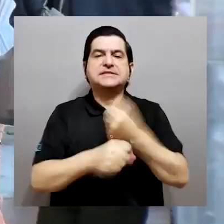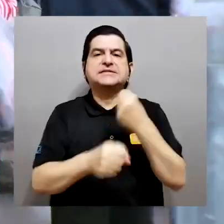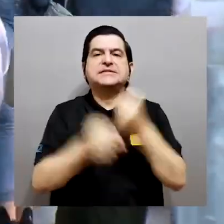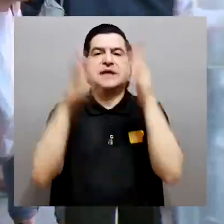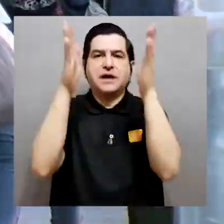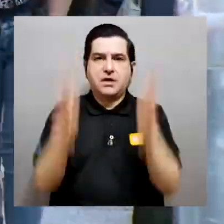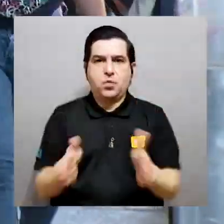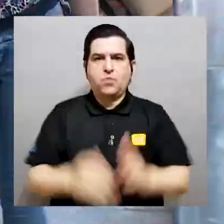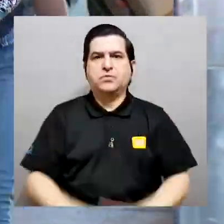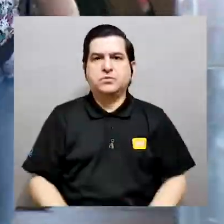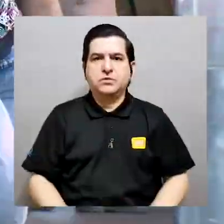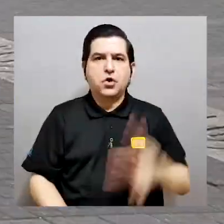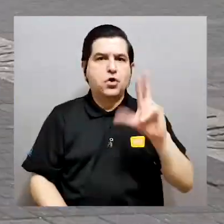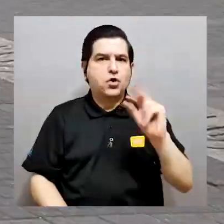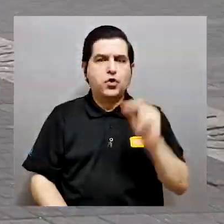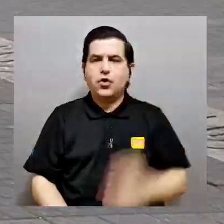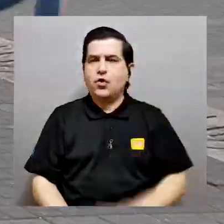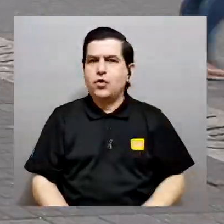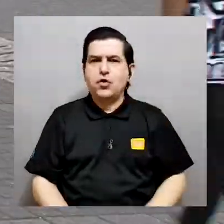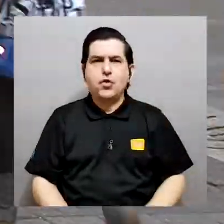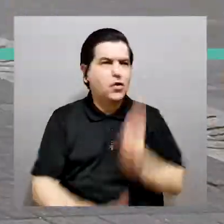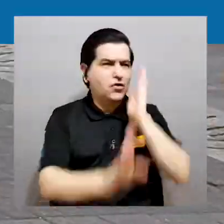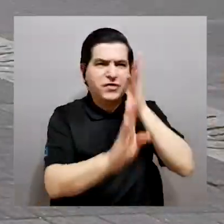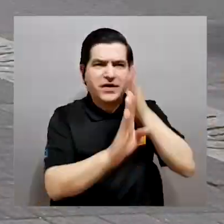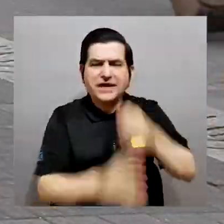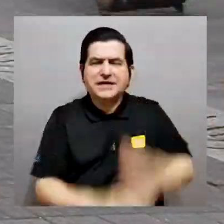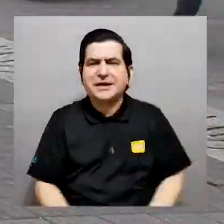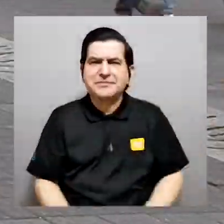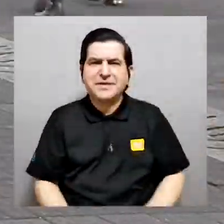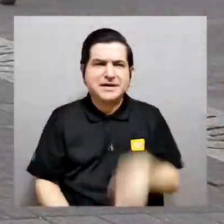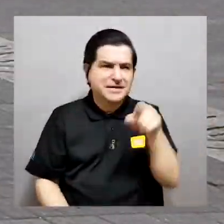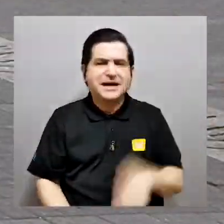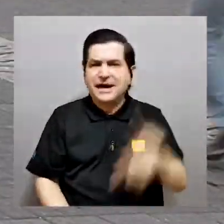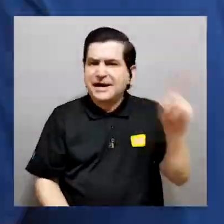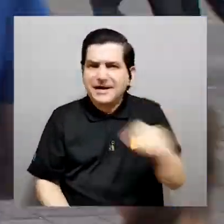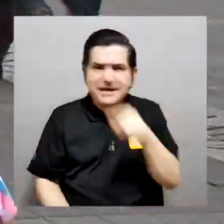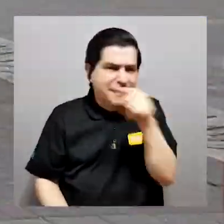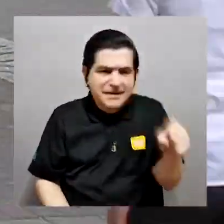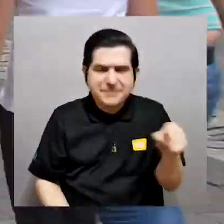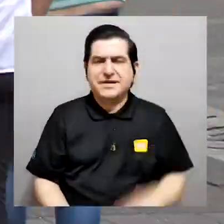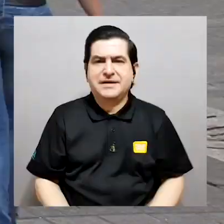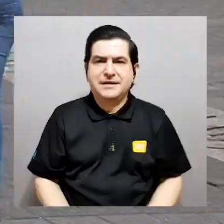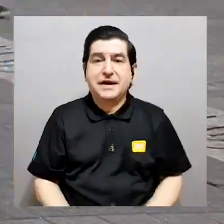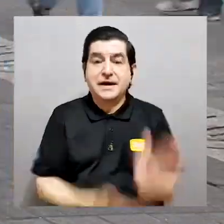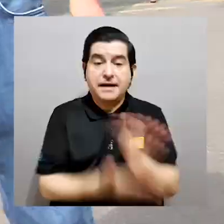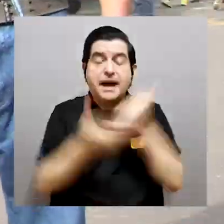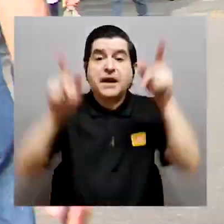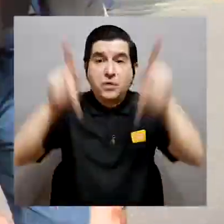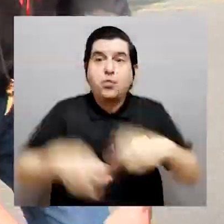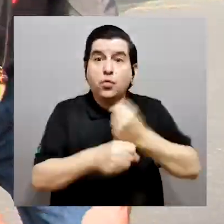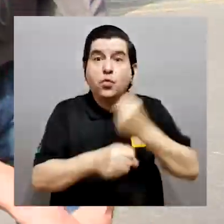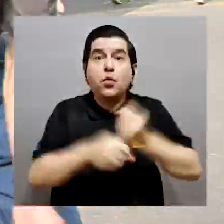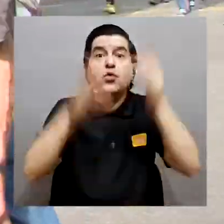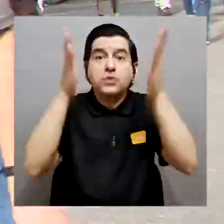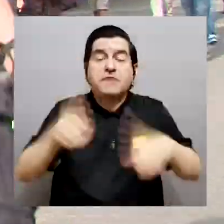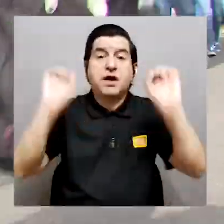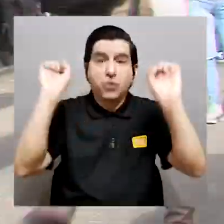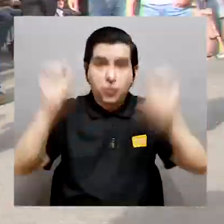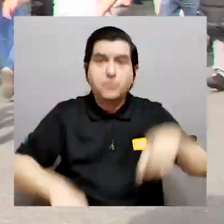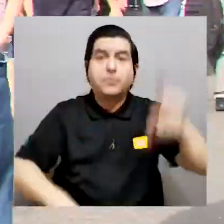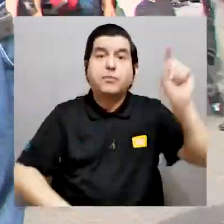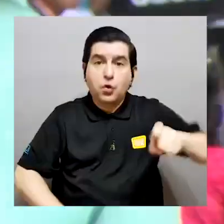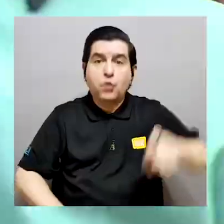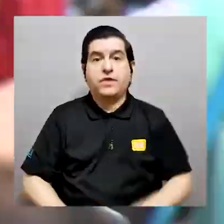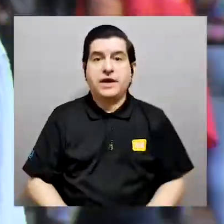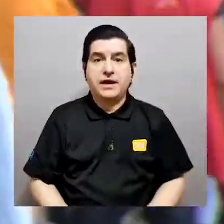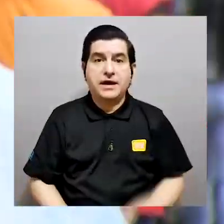del trabajador, y que no de plano, digamos, se elimine la alternativa, porque efectivamente algunos de las personas trabajadoras podrían requerir